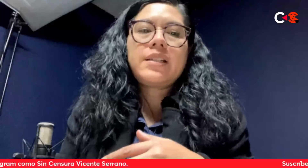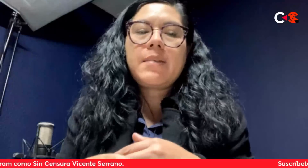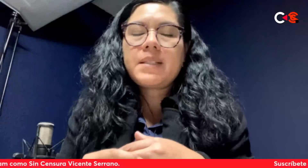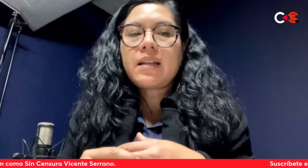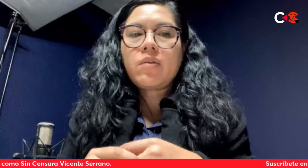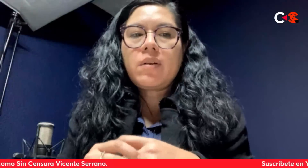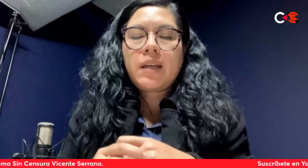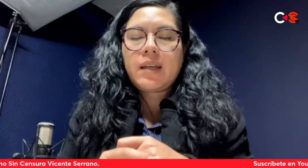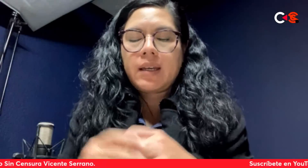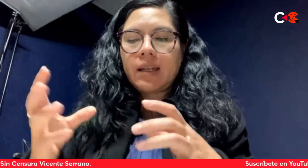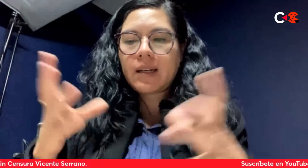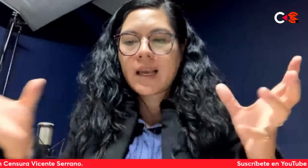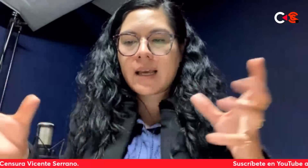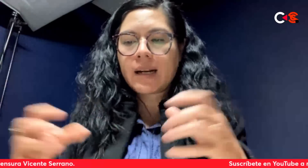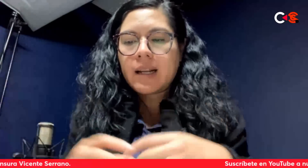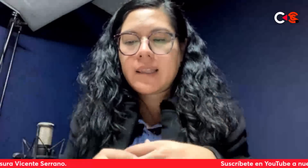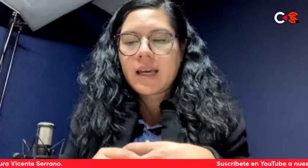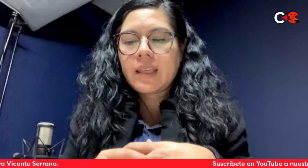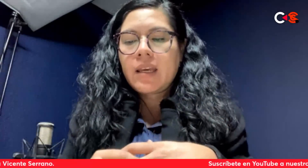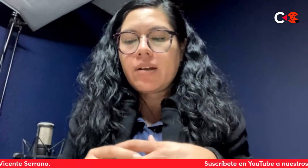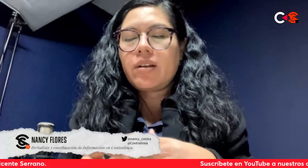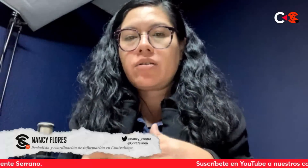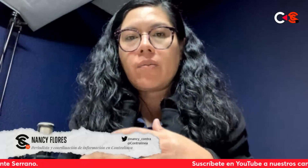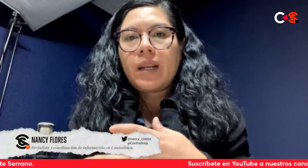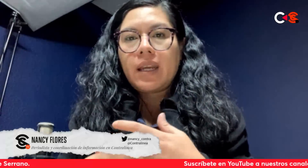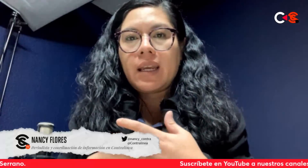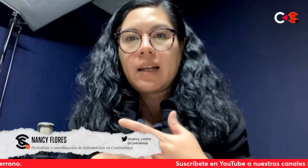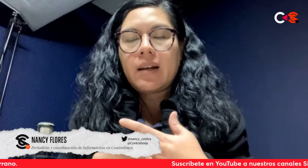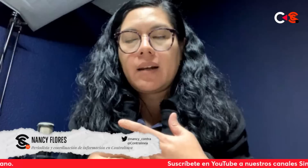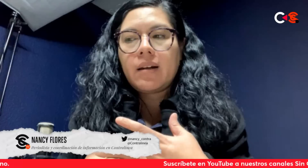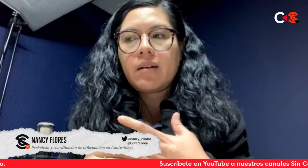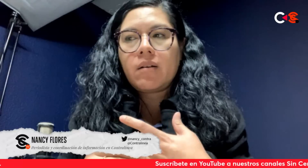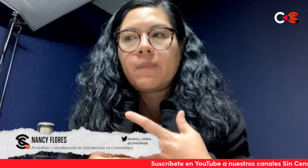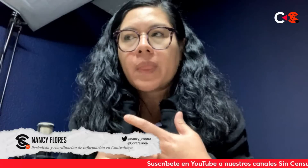lo que está pasando en la realidad sobre